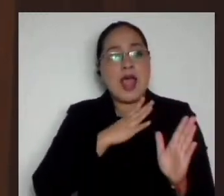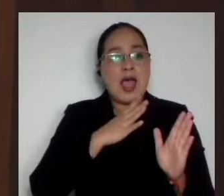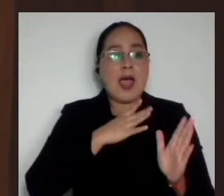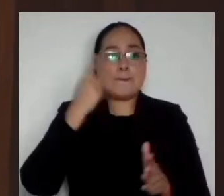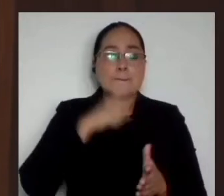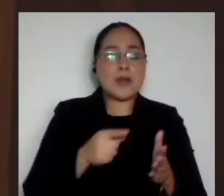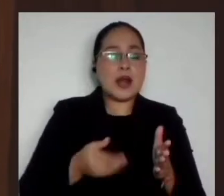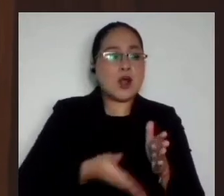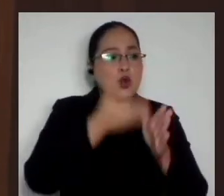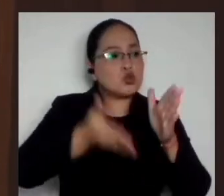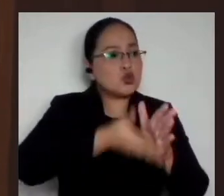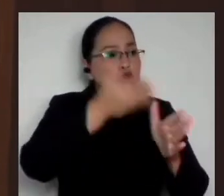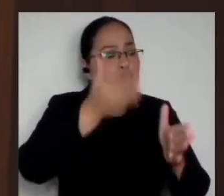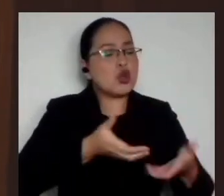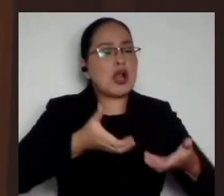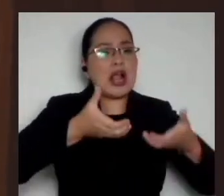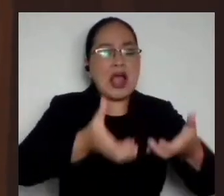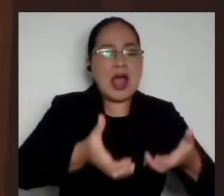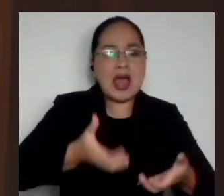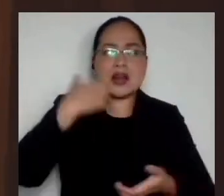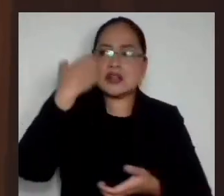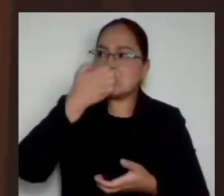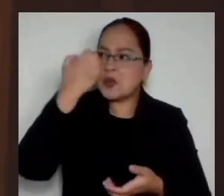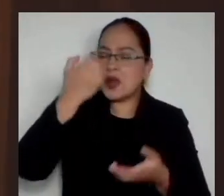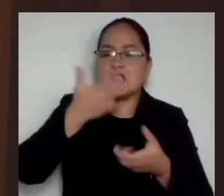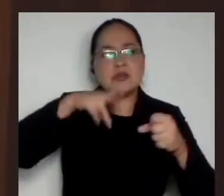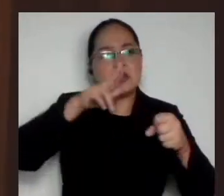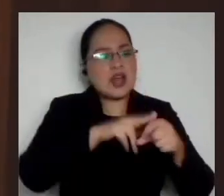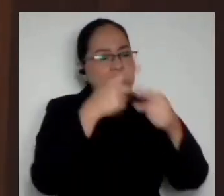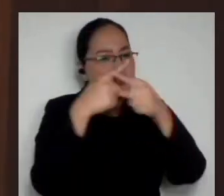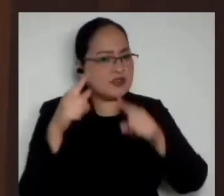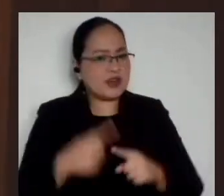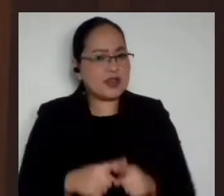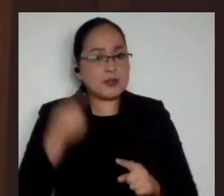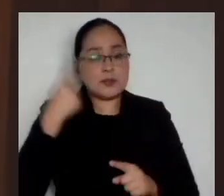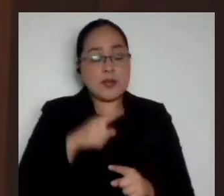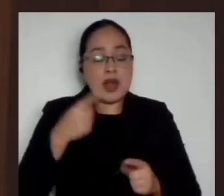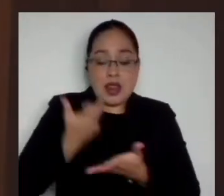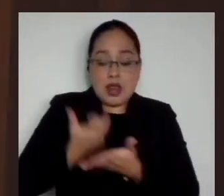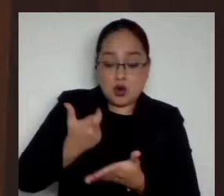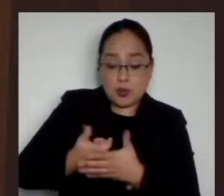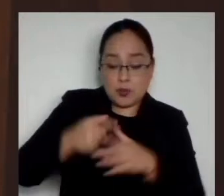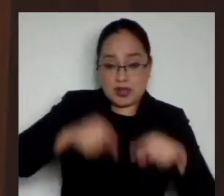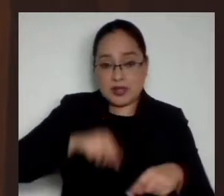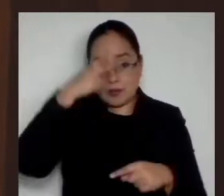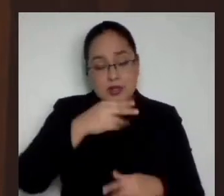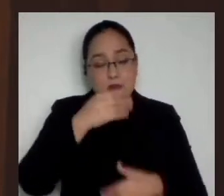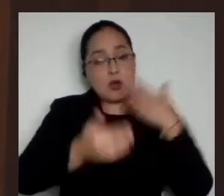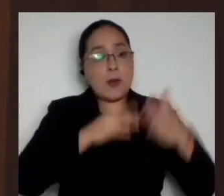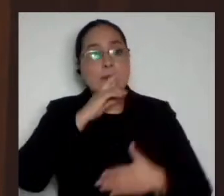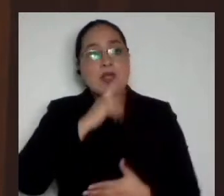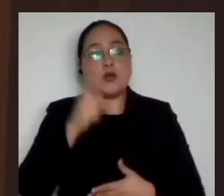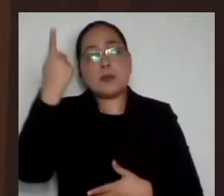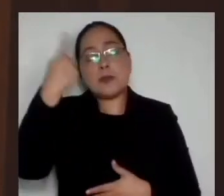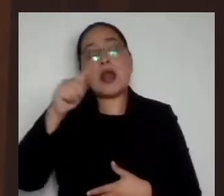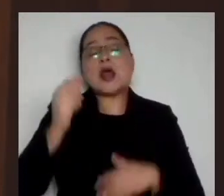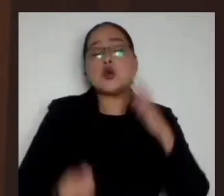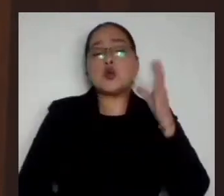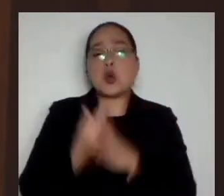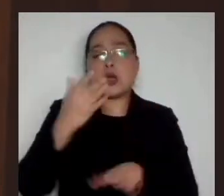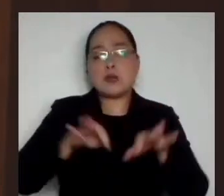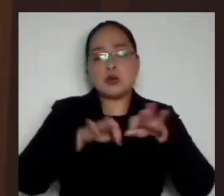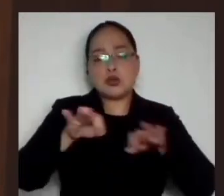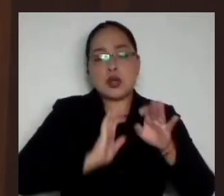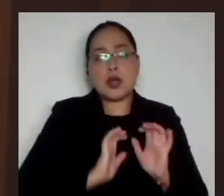con el propósito de reactivar la economía del estado también, generando empleos. Platicando con el secretario de